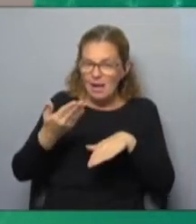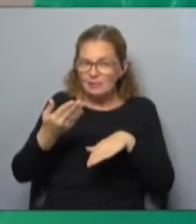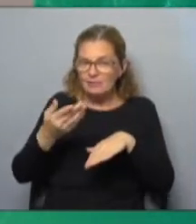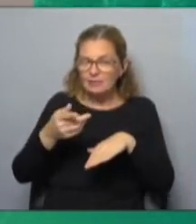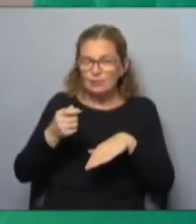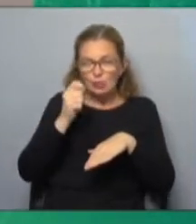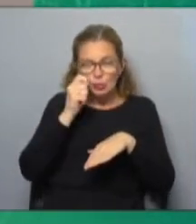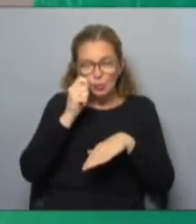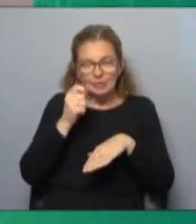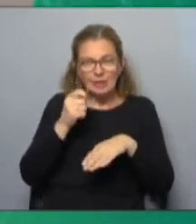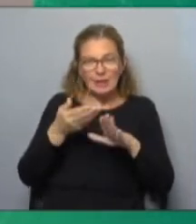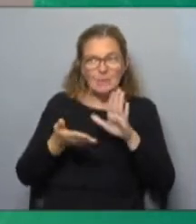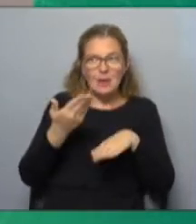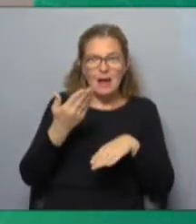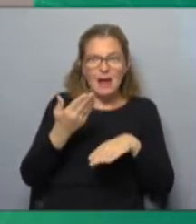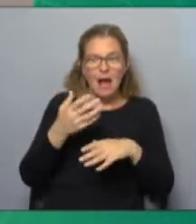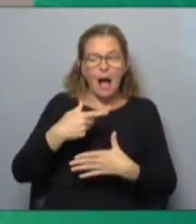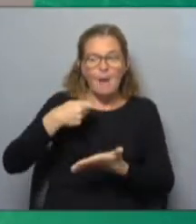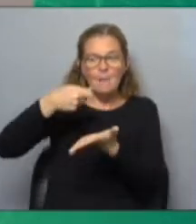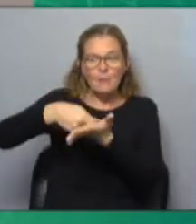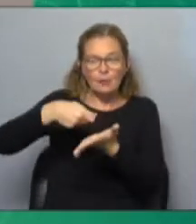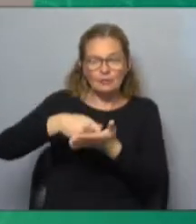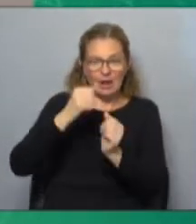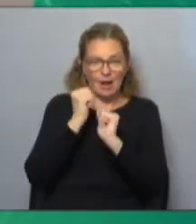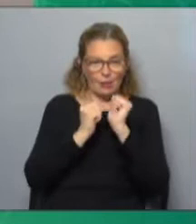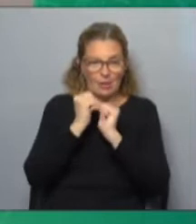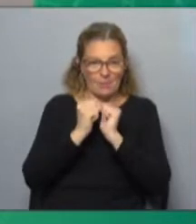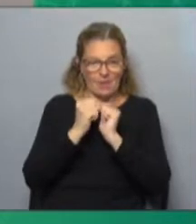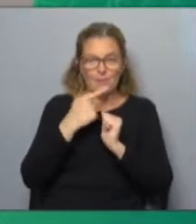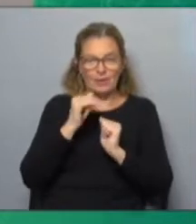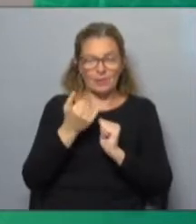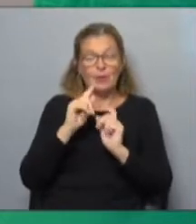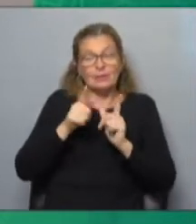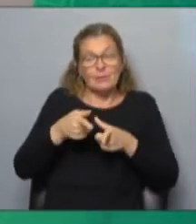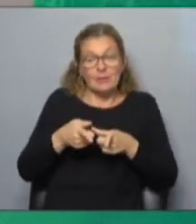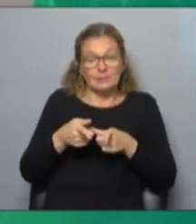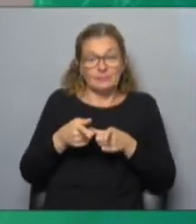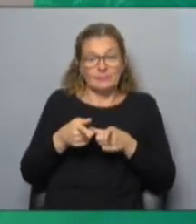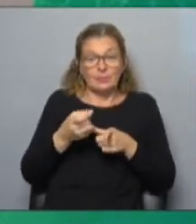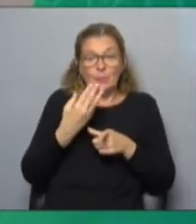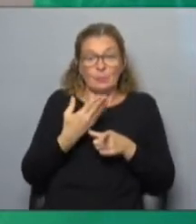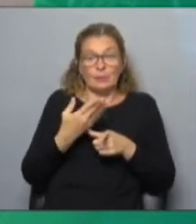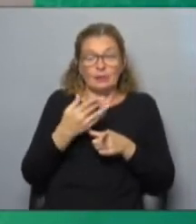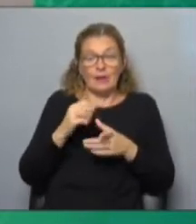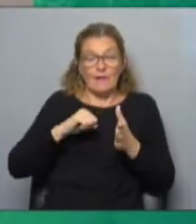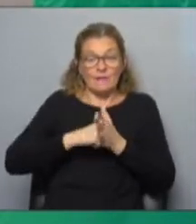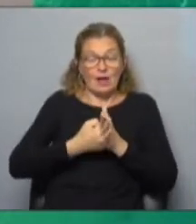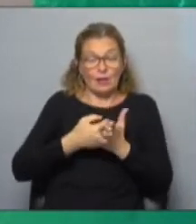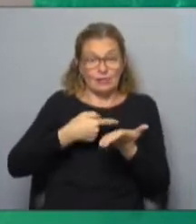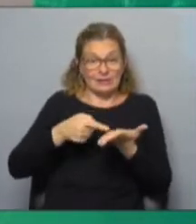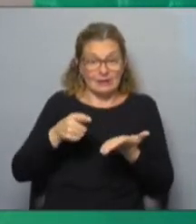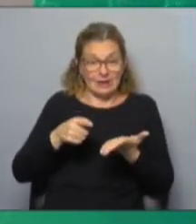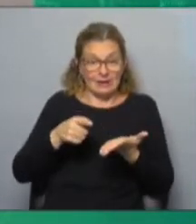los turistas que más aportan a la economía y también porque el Banco Central